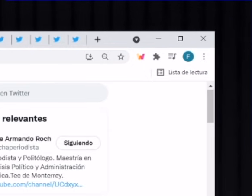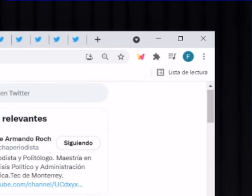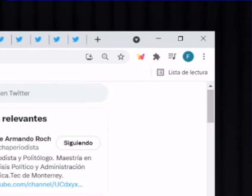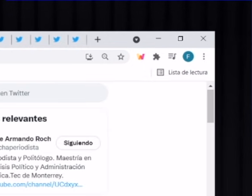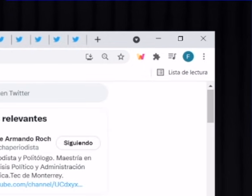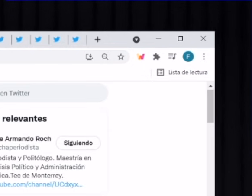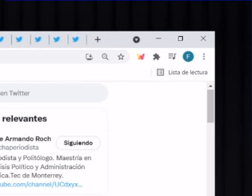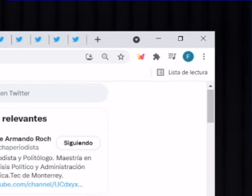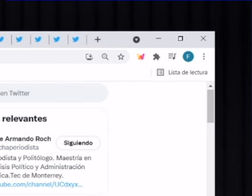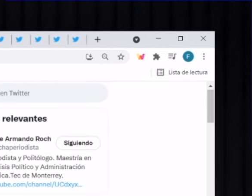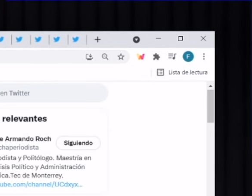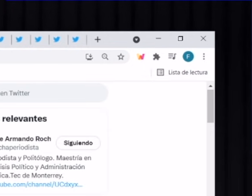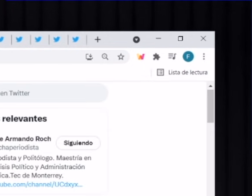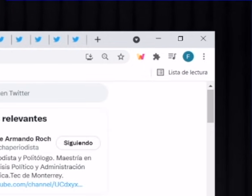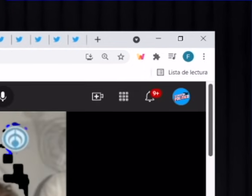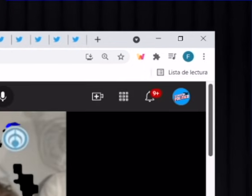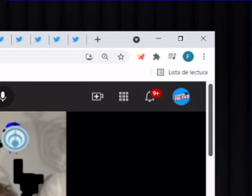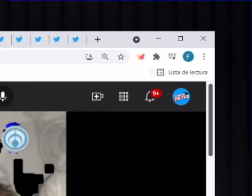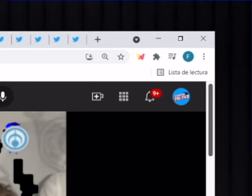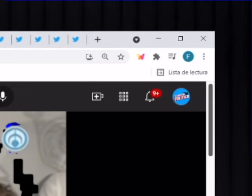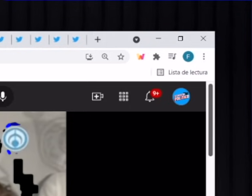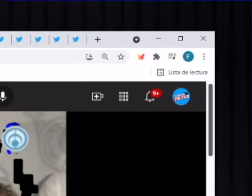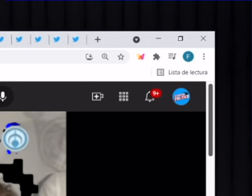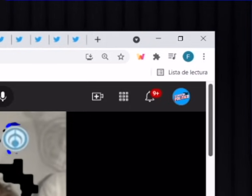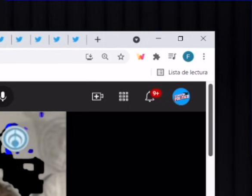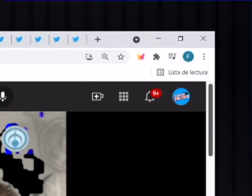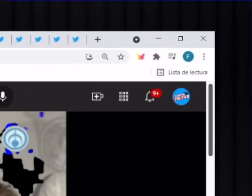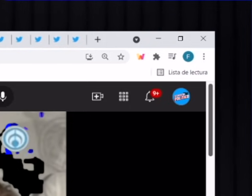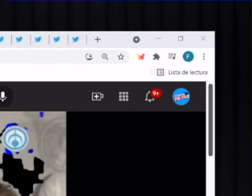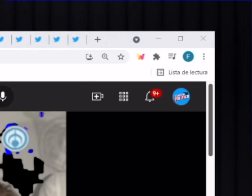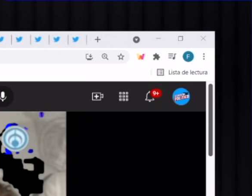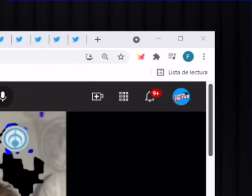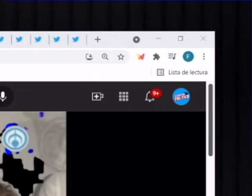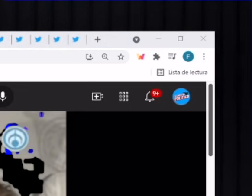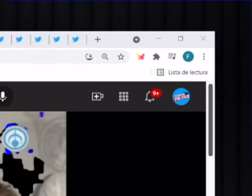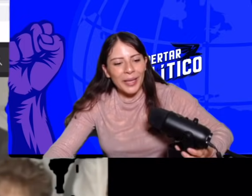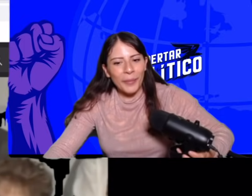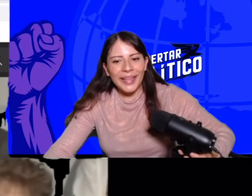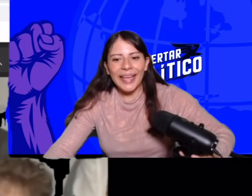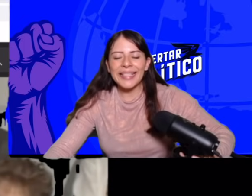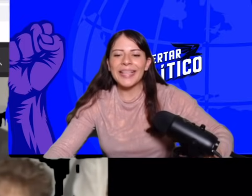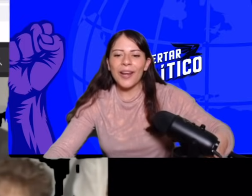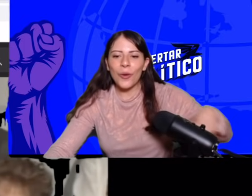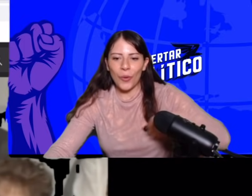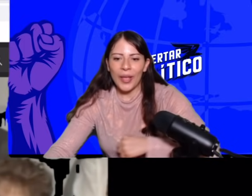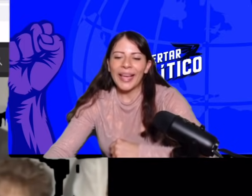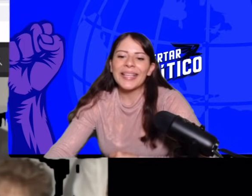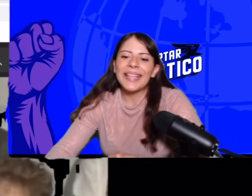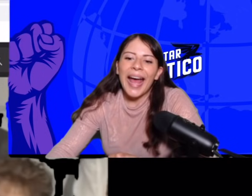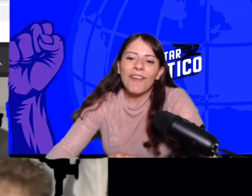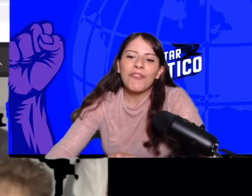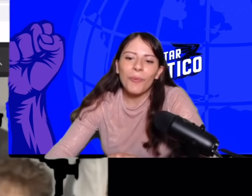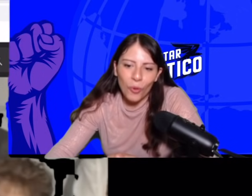que evaluarse con el beneficio para la sociedad. Por ejemplo, pues ahí lo tienen, familia, prácticamente que señaló